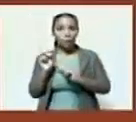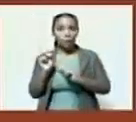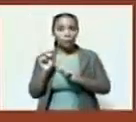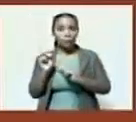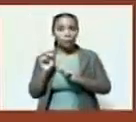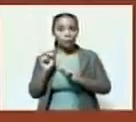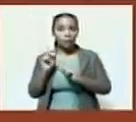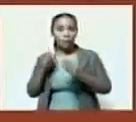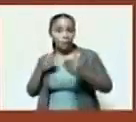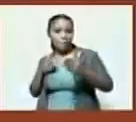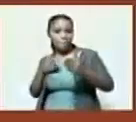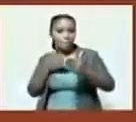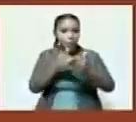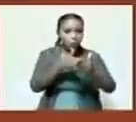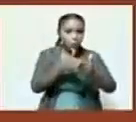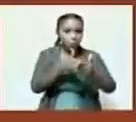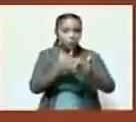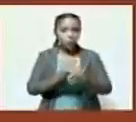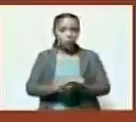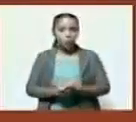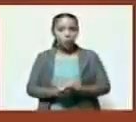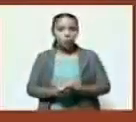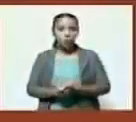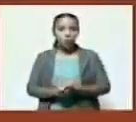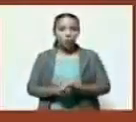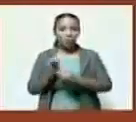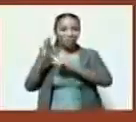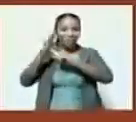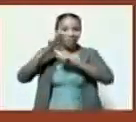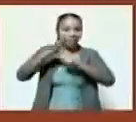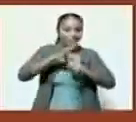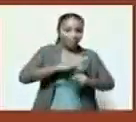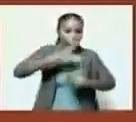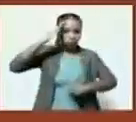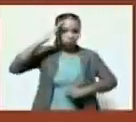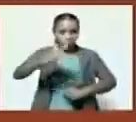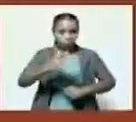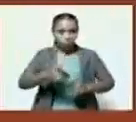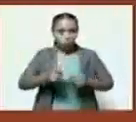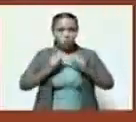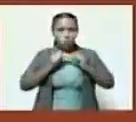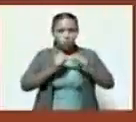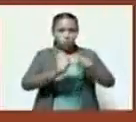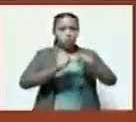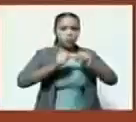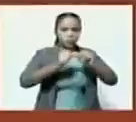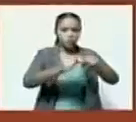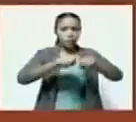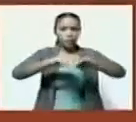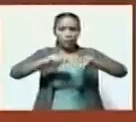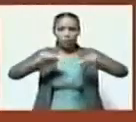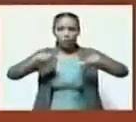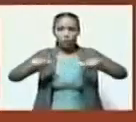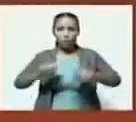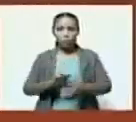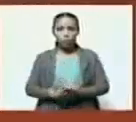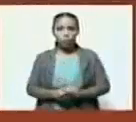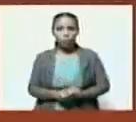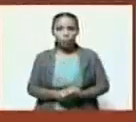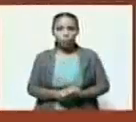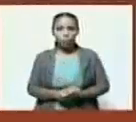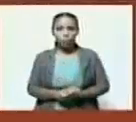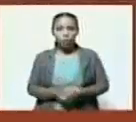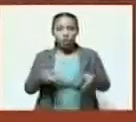En esta ofensiva de una presión militar permanente en el territorio,